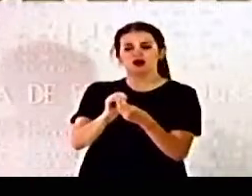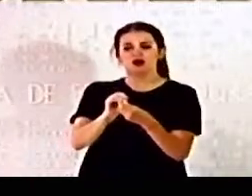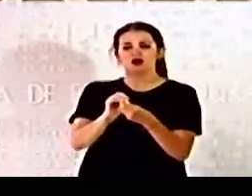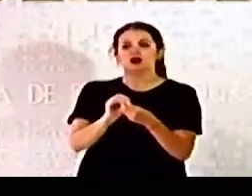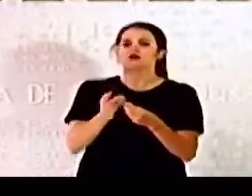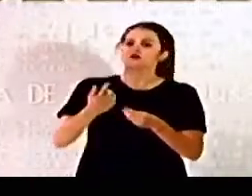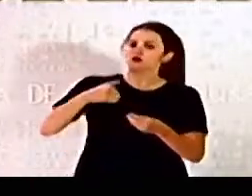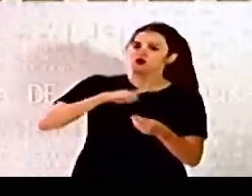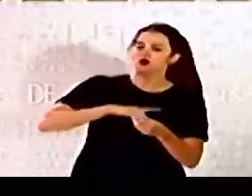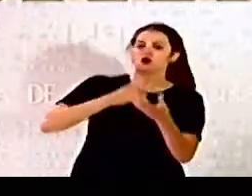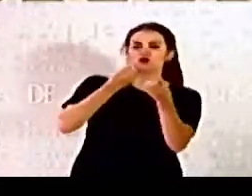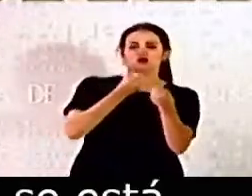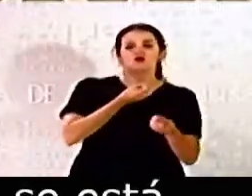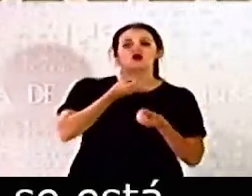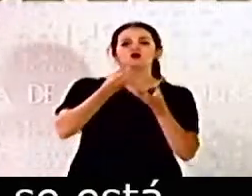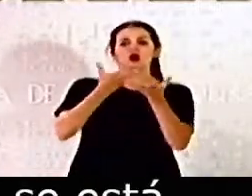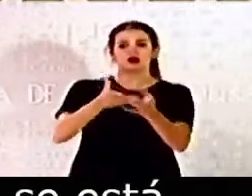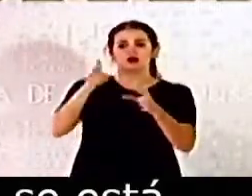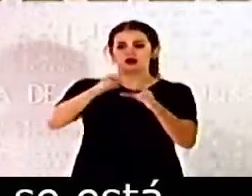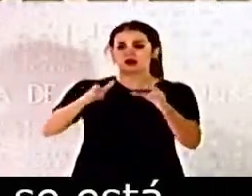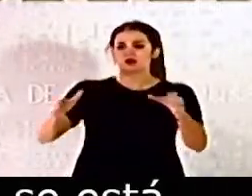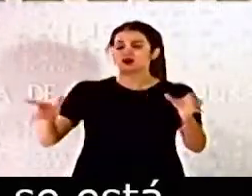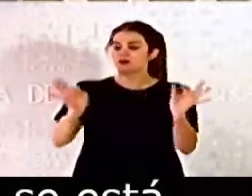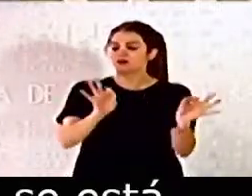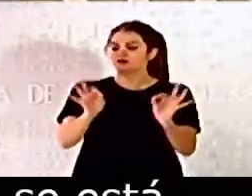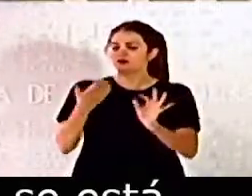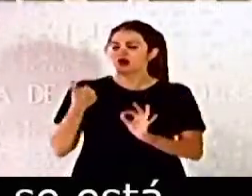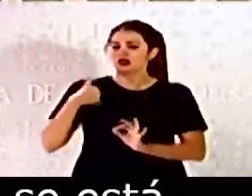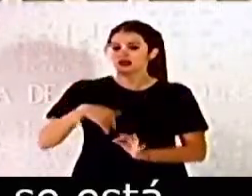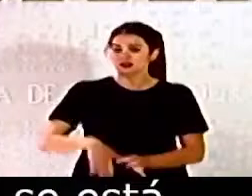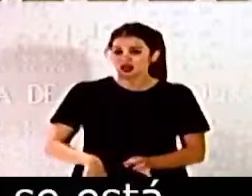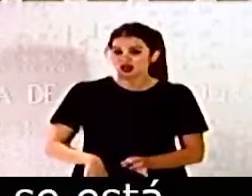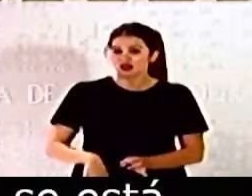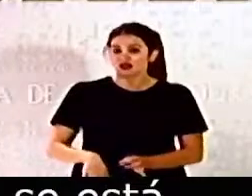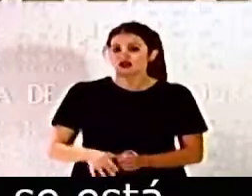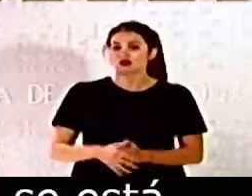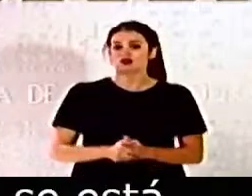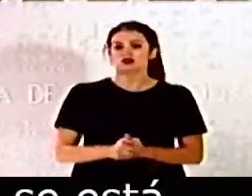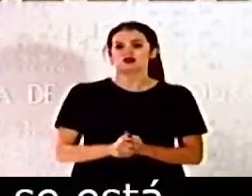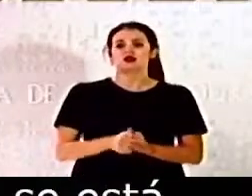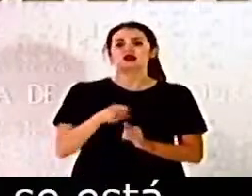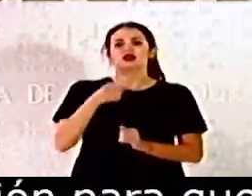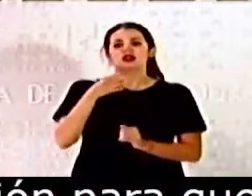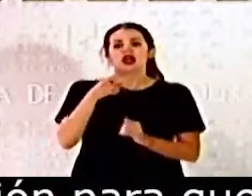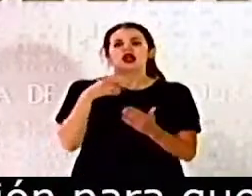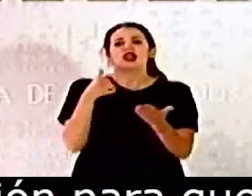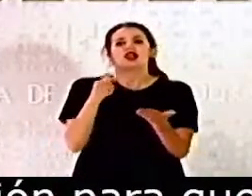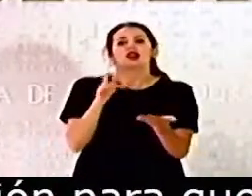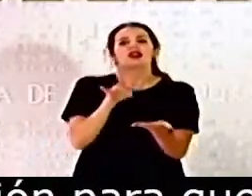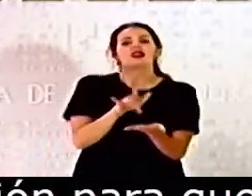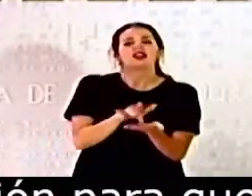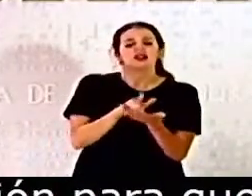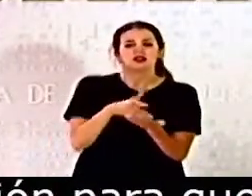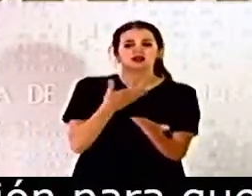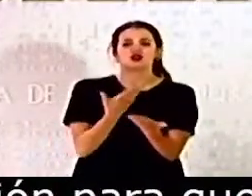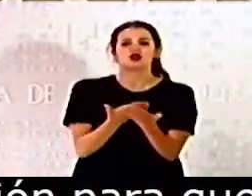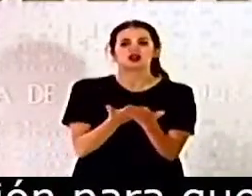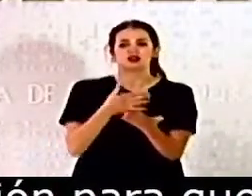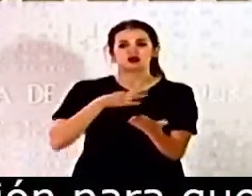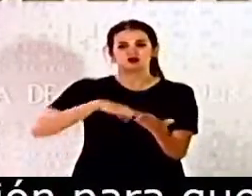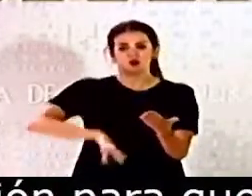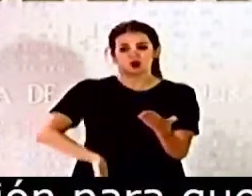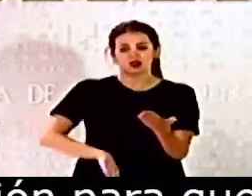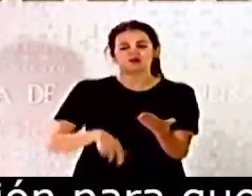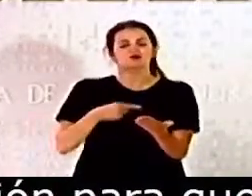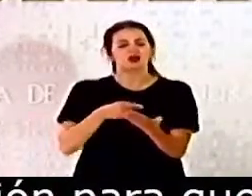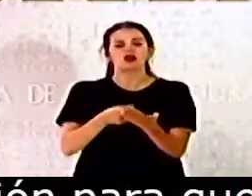Mandaremos una comunicación para que las personas, una vez que esté listo, puedan entrar a solicitar la cita. La solicitud de la cita la pueden